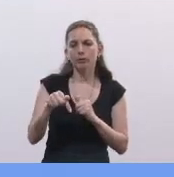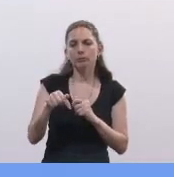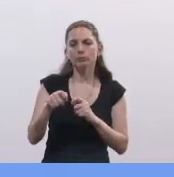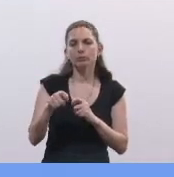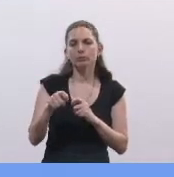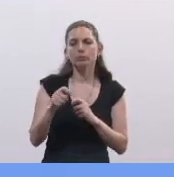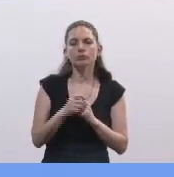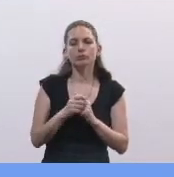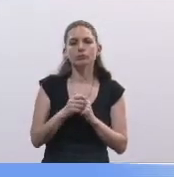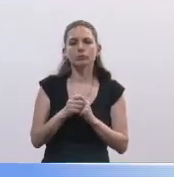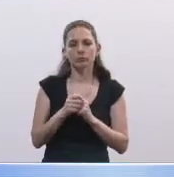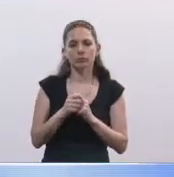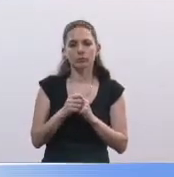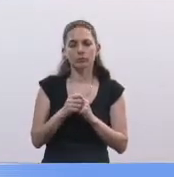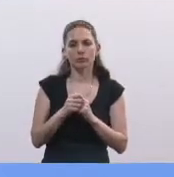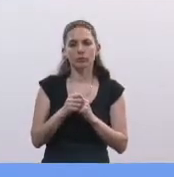toma